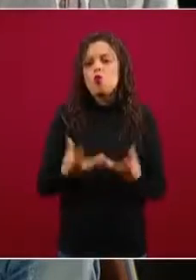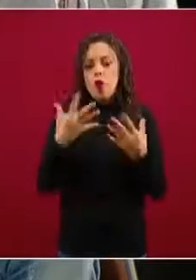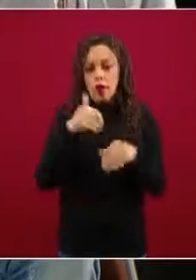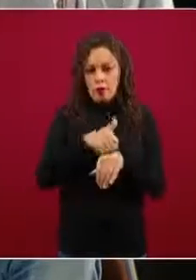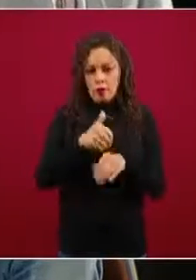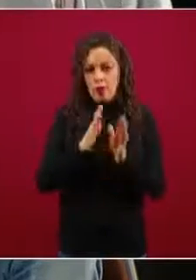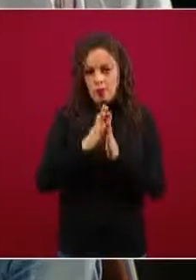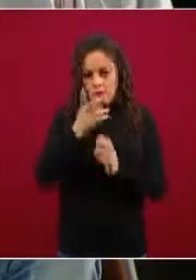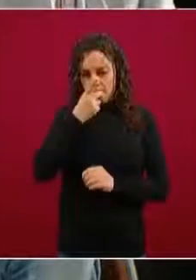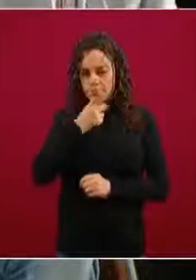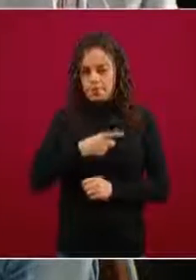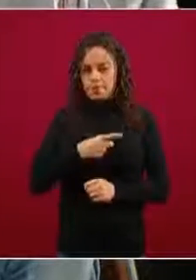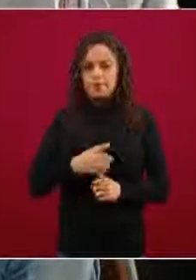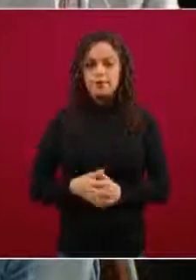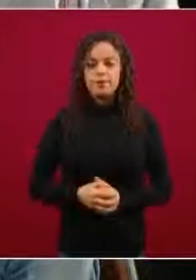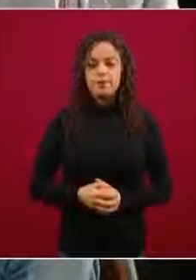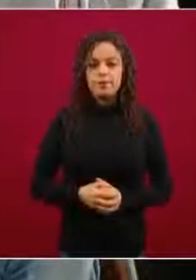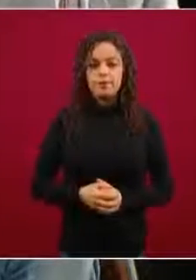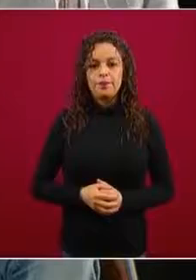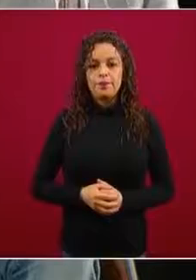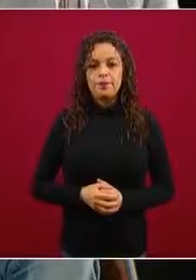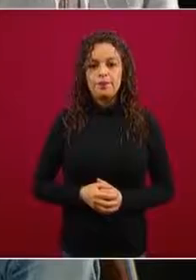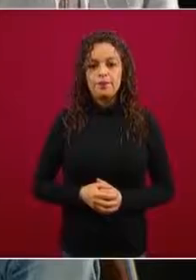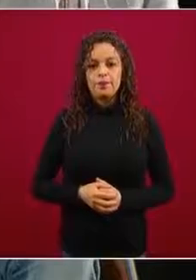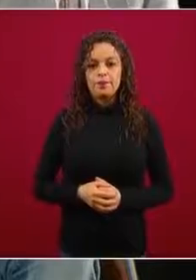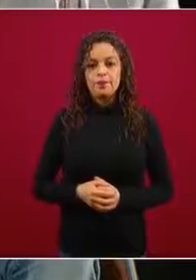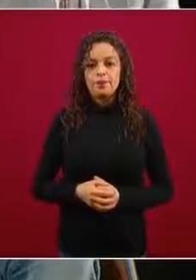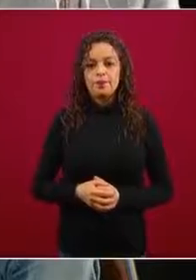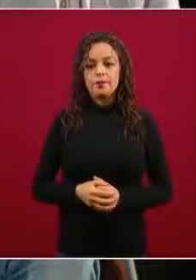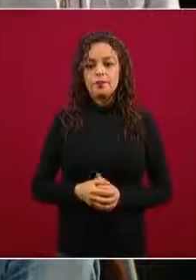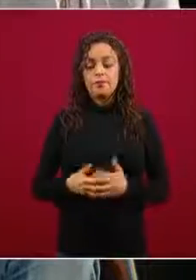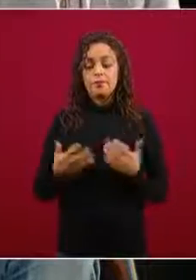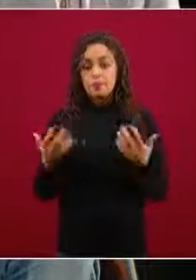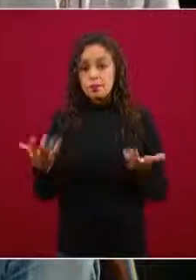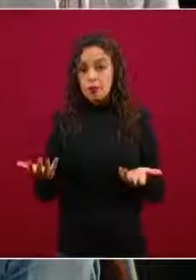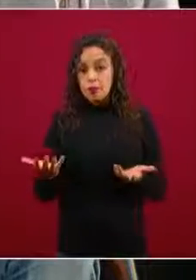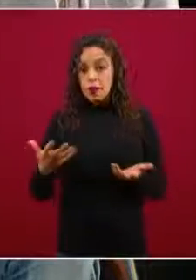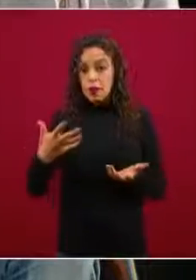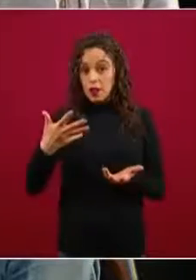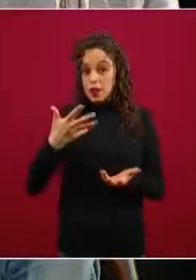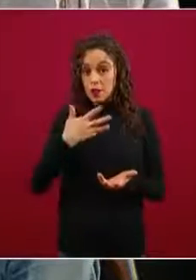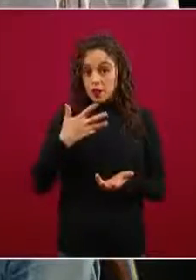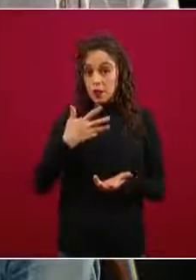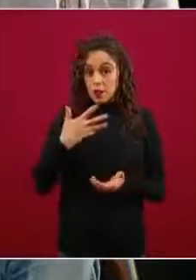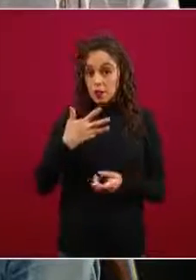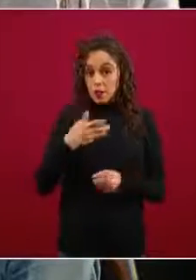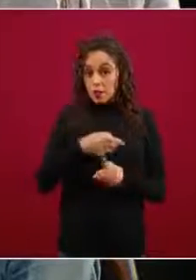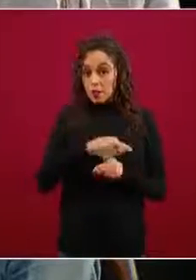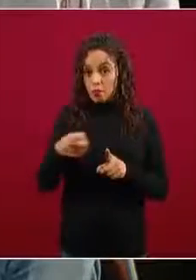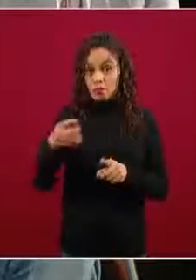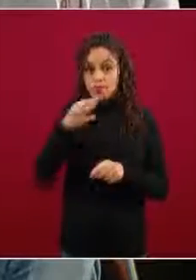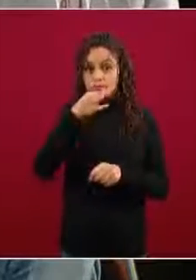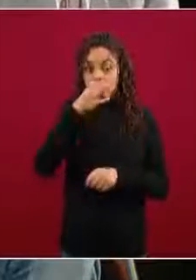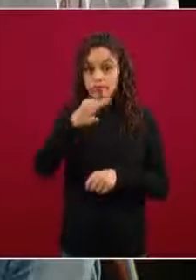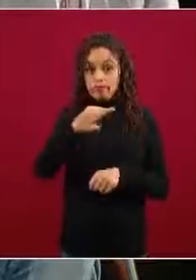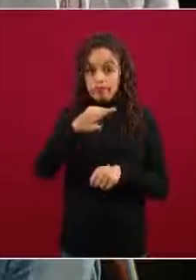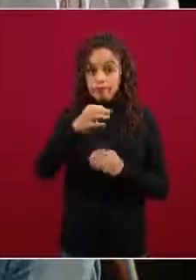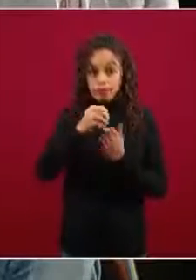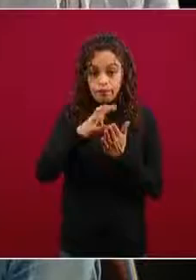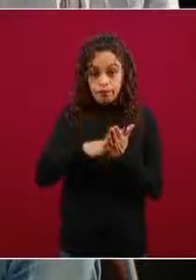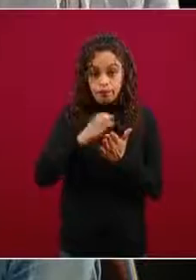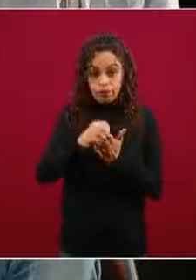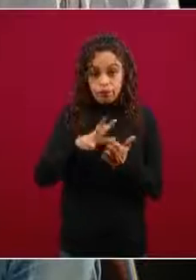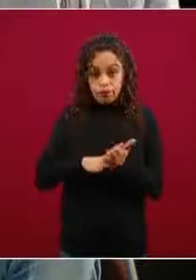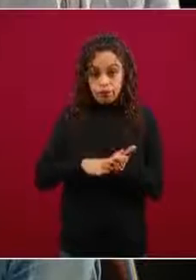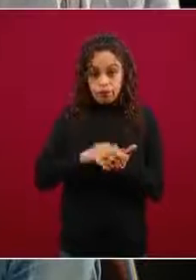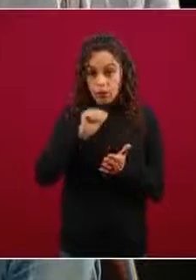si tiene alguna implicación o un impacto que no estén reportando todos los hospitales